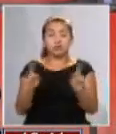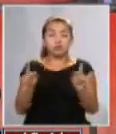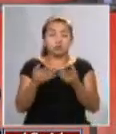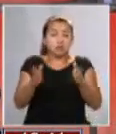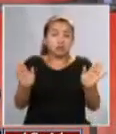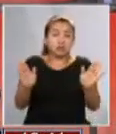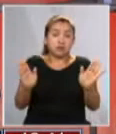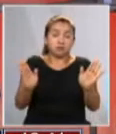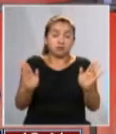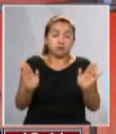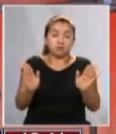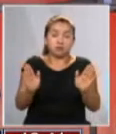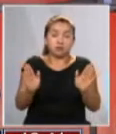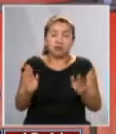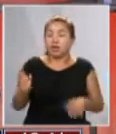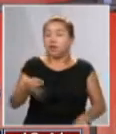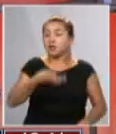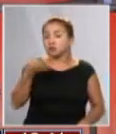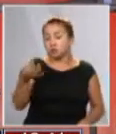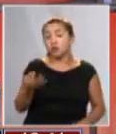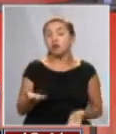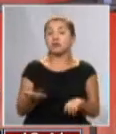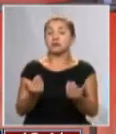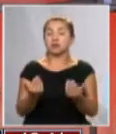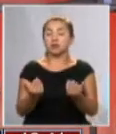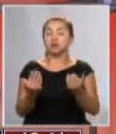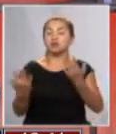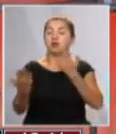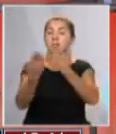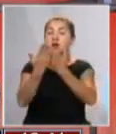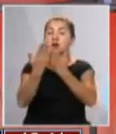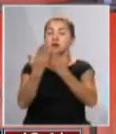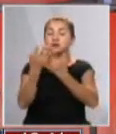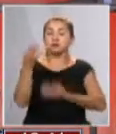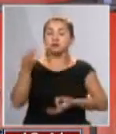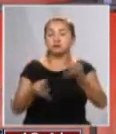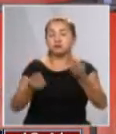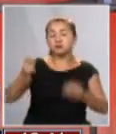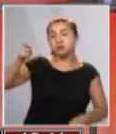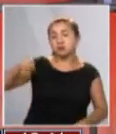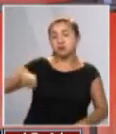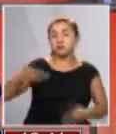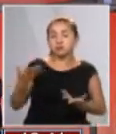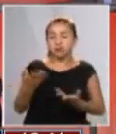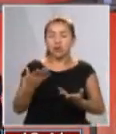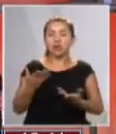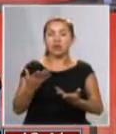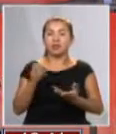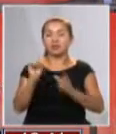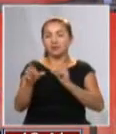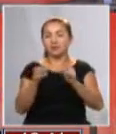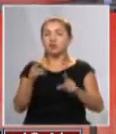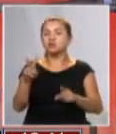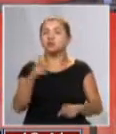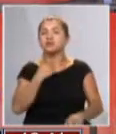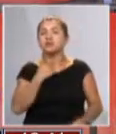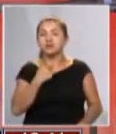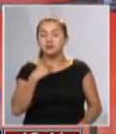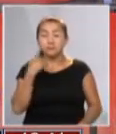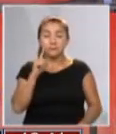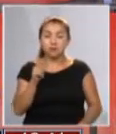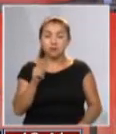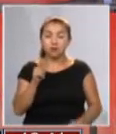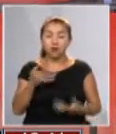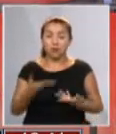que consideren necesario o prudente ante el tribunal con el objeto de defender sus intereses. En consecuencia,